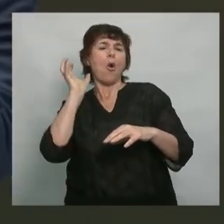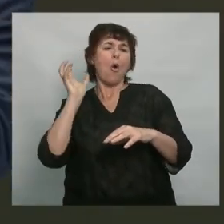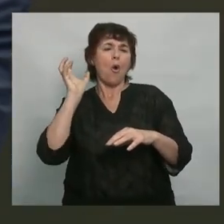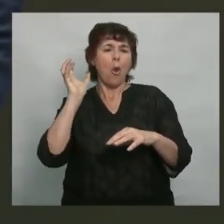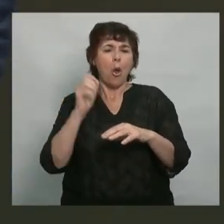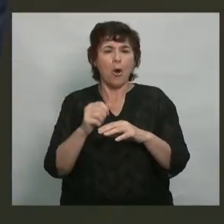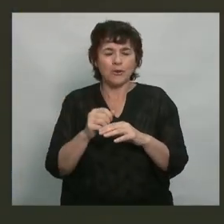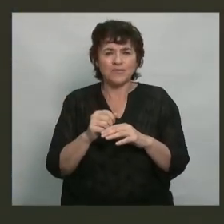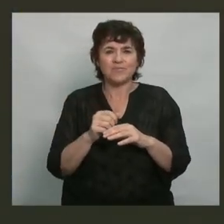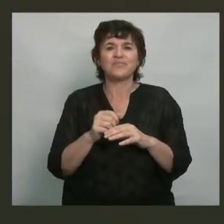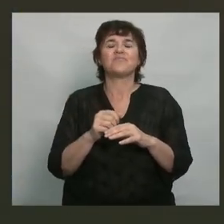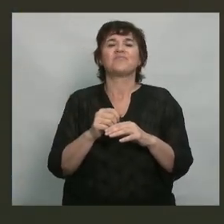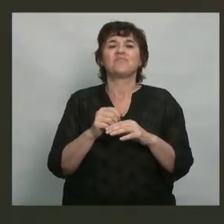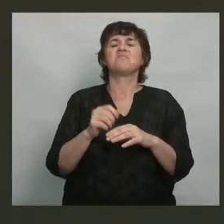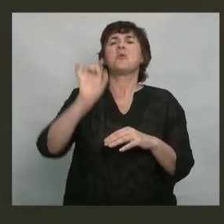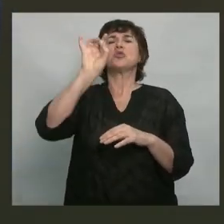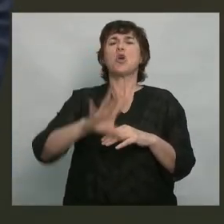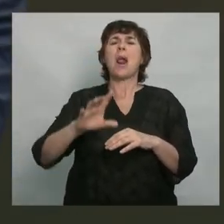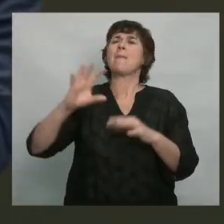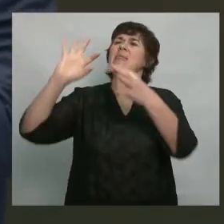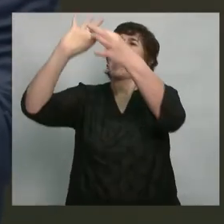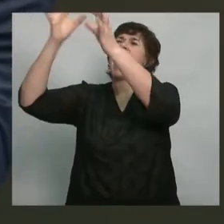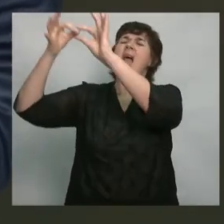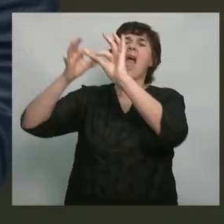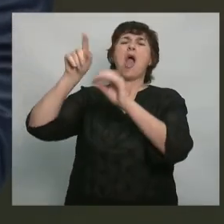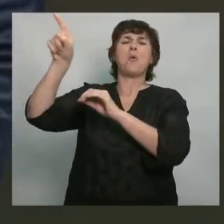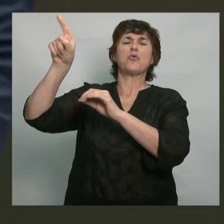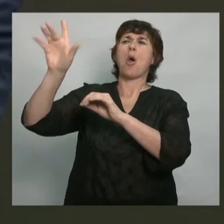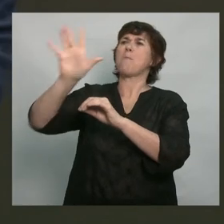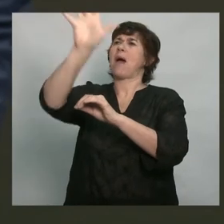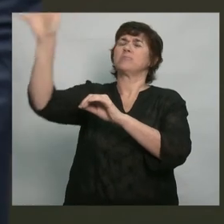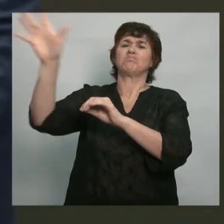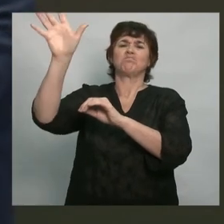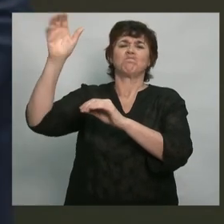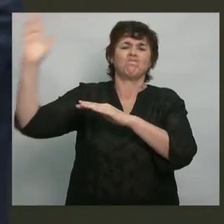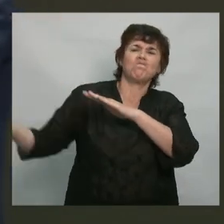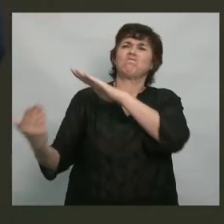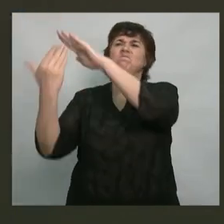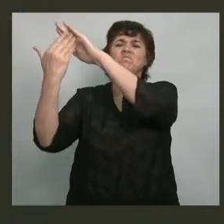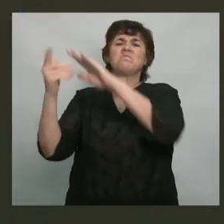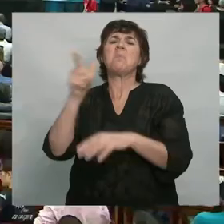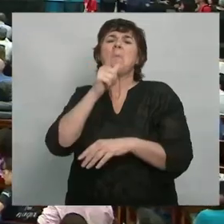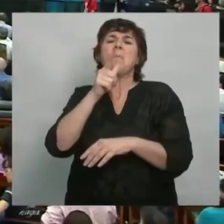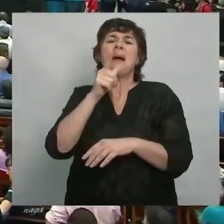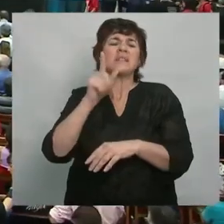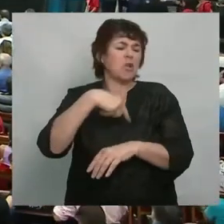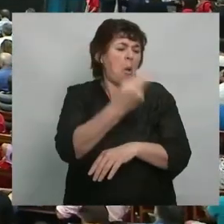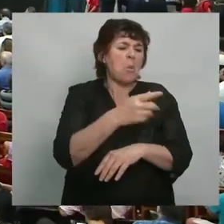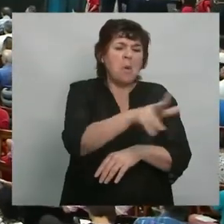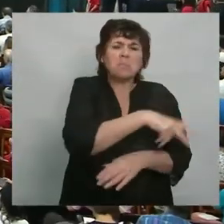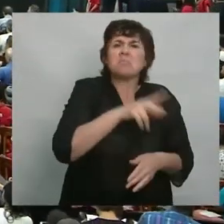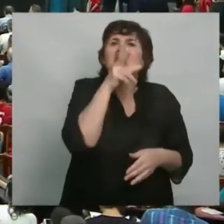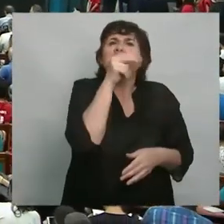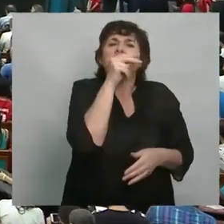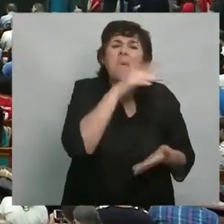Apenas estaba constituido por el continente europeo y fuera de Europa no había absolutamente nada. Muchas veces nuestras